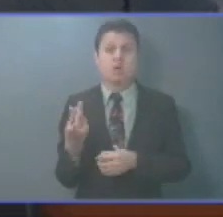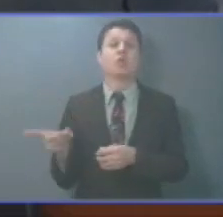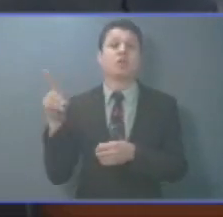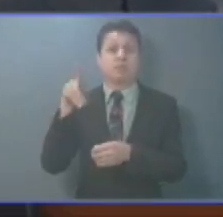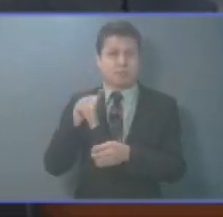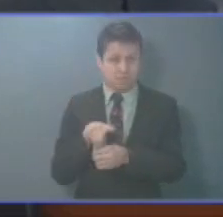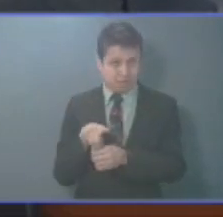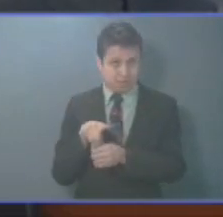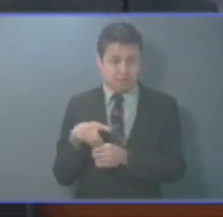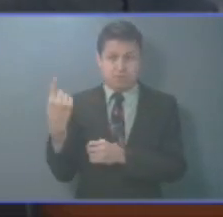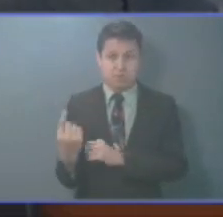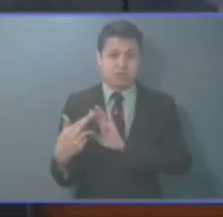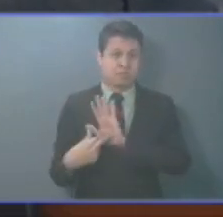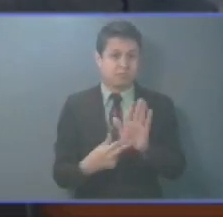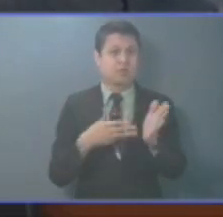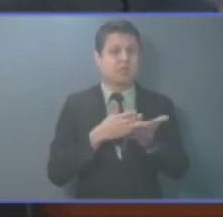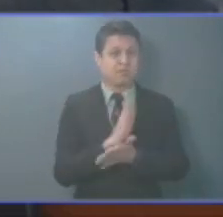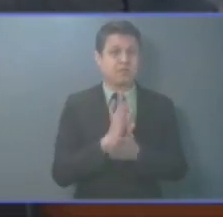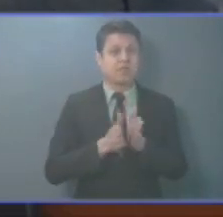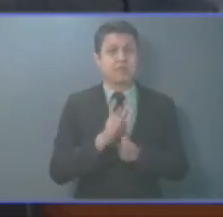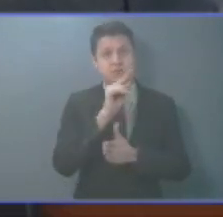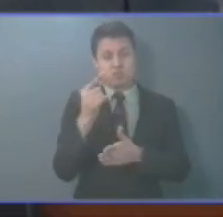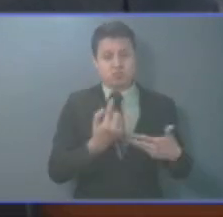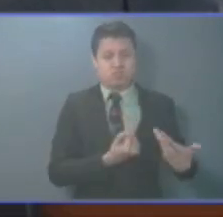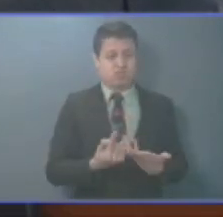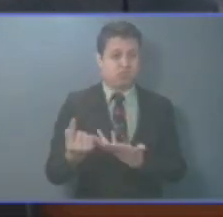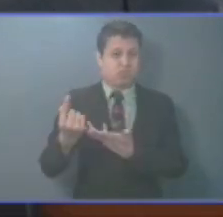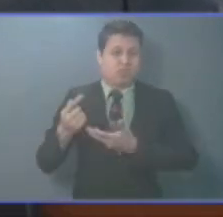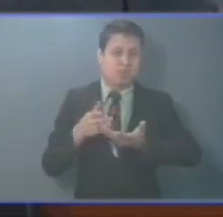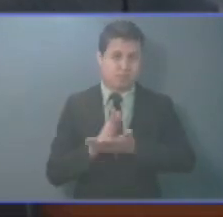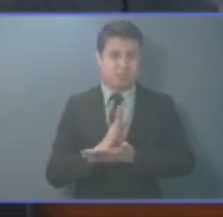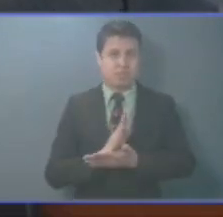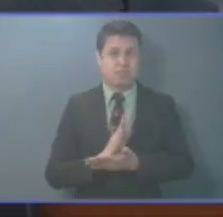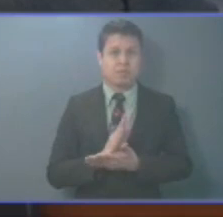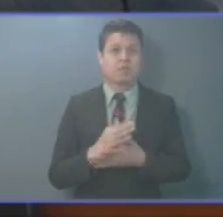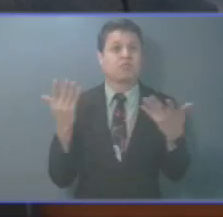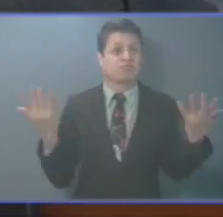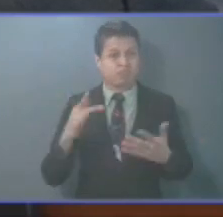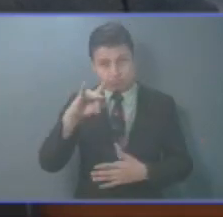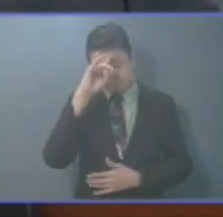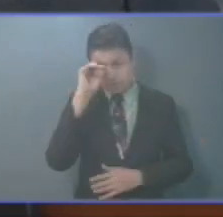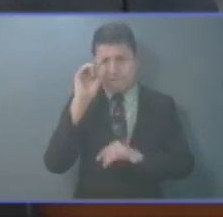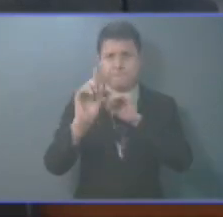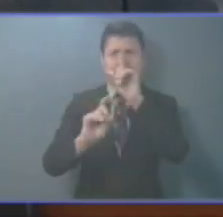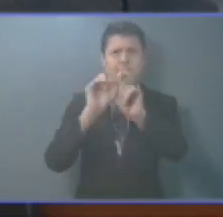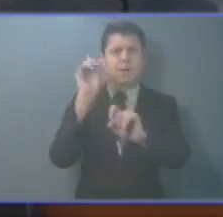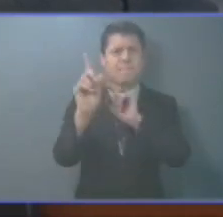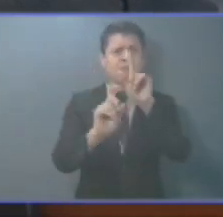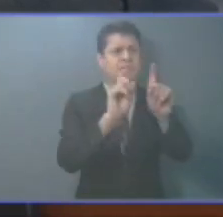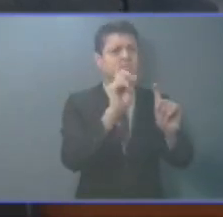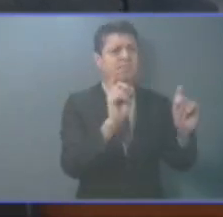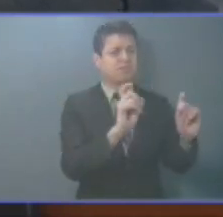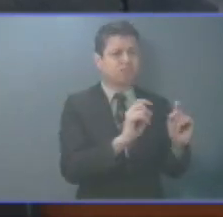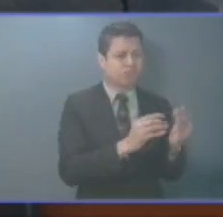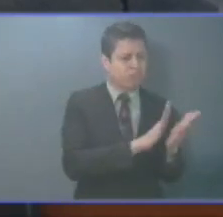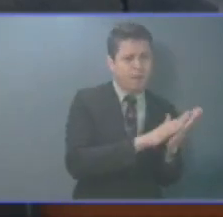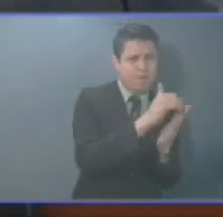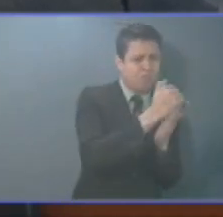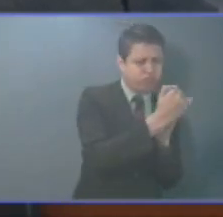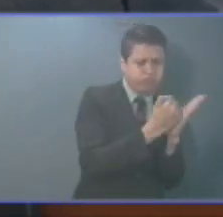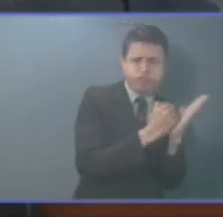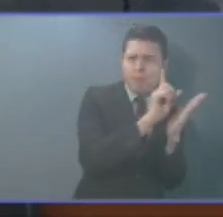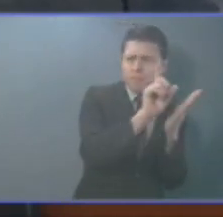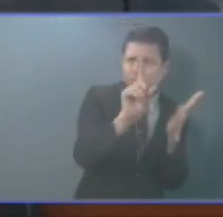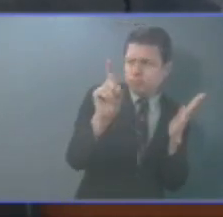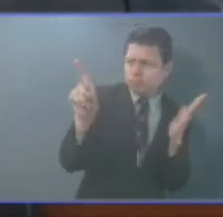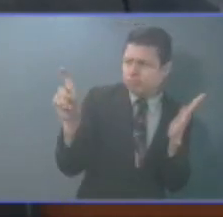discapacidad, representadas a través del ente rector por medio de la realización de consultas para el diseño e implementación de